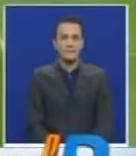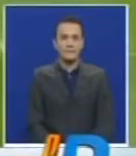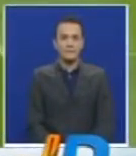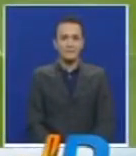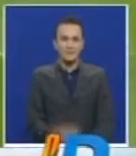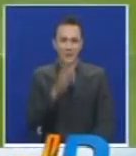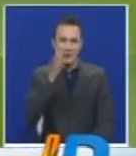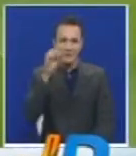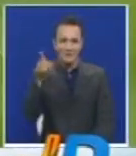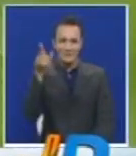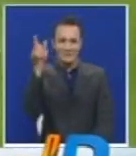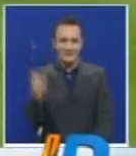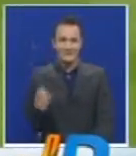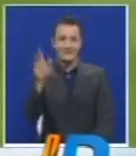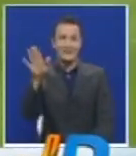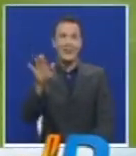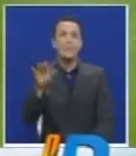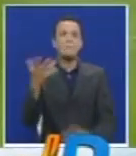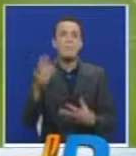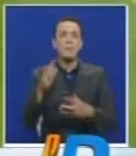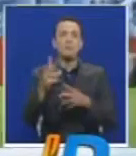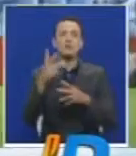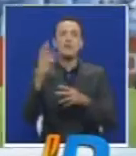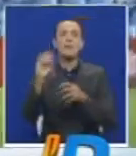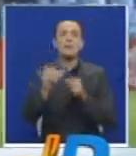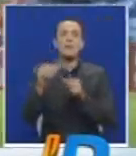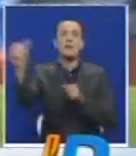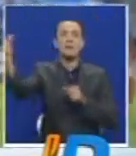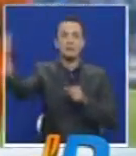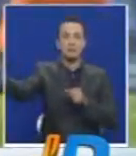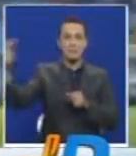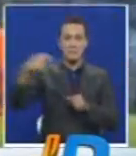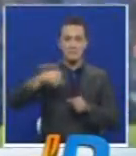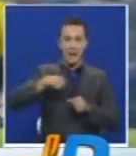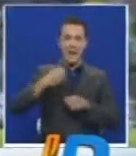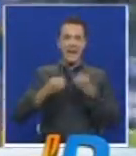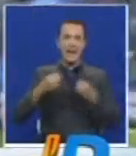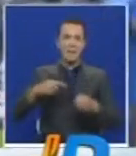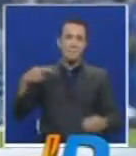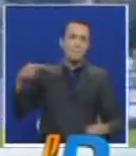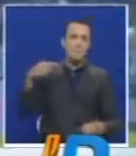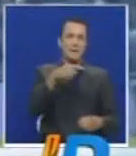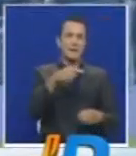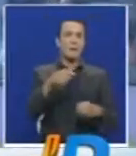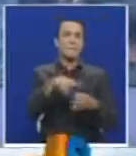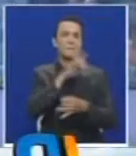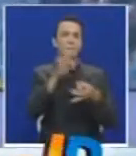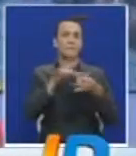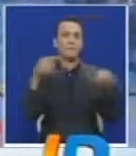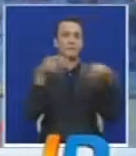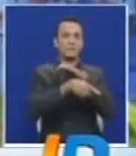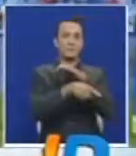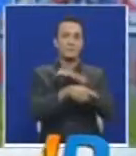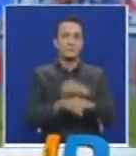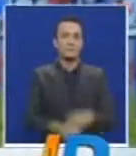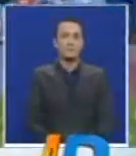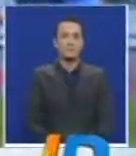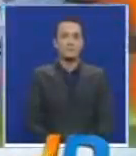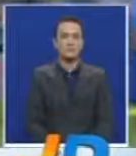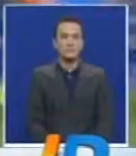Pavón recibió un balón a 30 metros de distancia y a pesar de caer logra conectar un potente remate para marcar el gol del triunfo de su equipo.